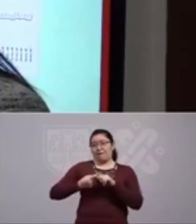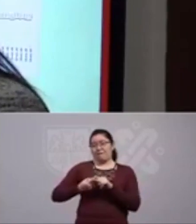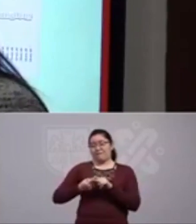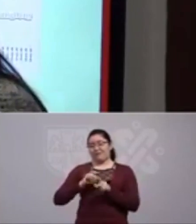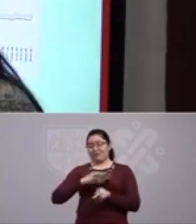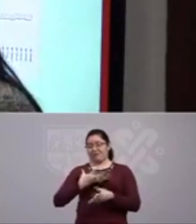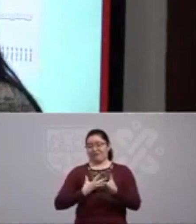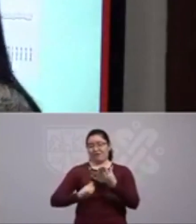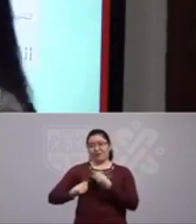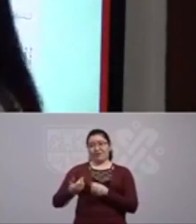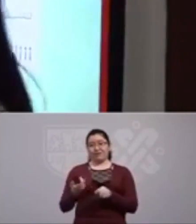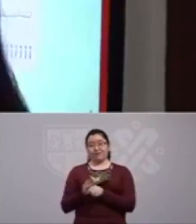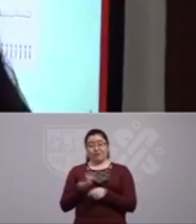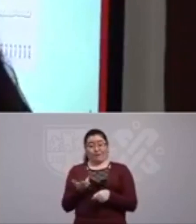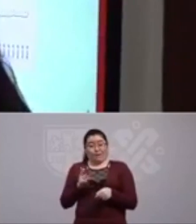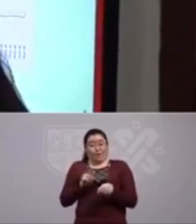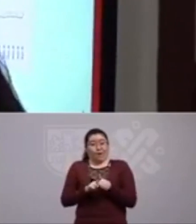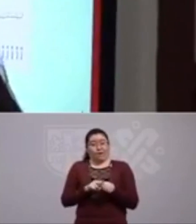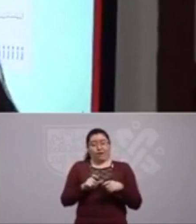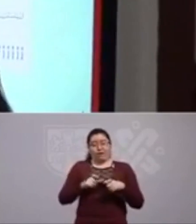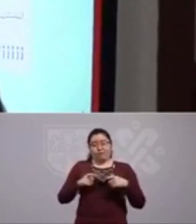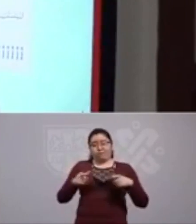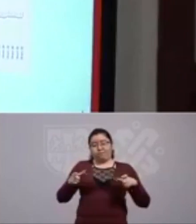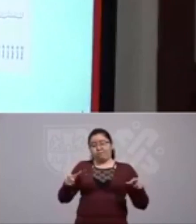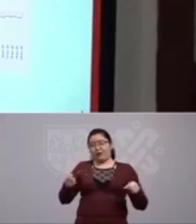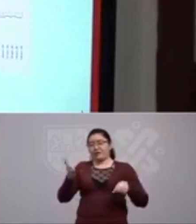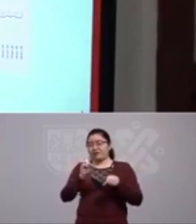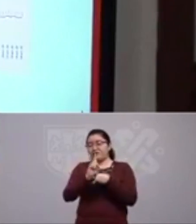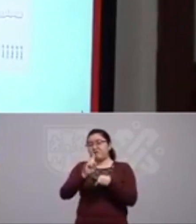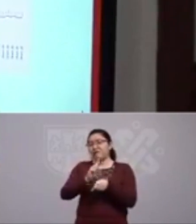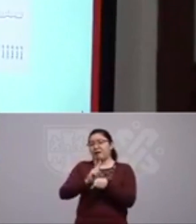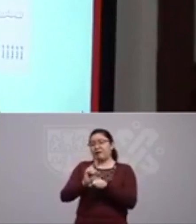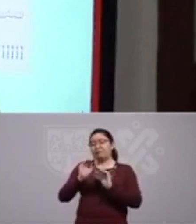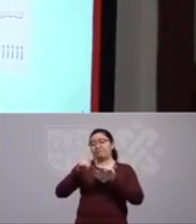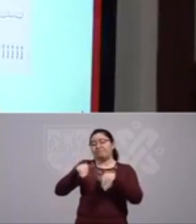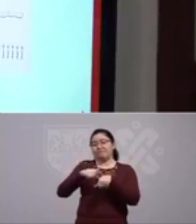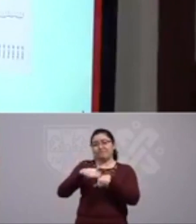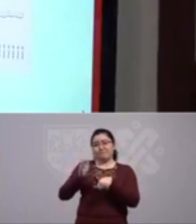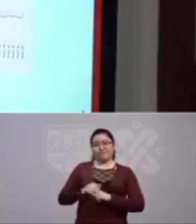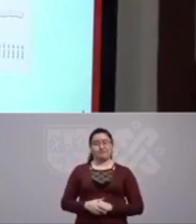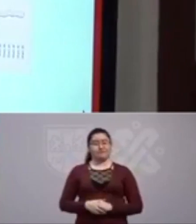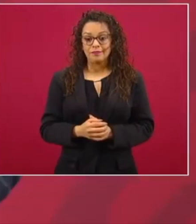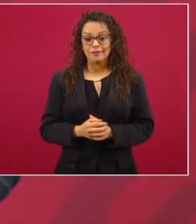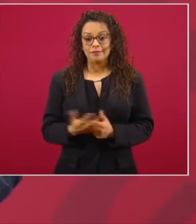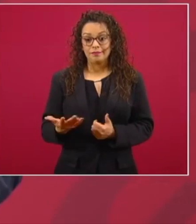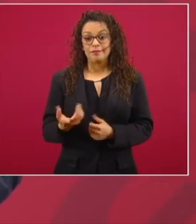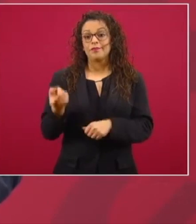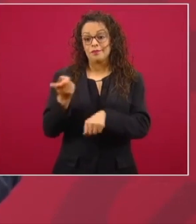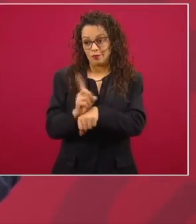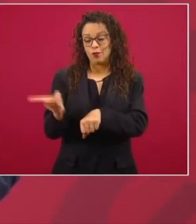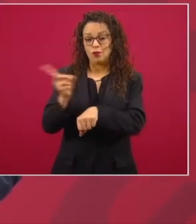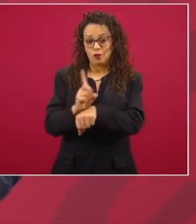ojo, va a anunciar restricciones. Claudio Sheinbaum reveló que ya se hace la prueba de COVID cada 15 días. El